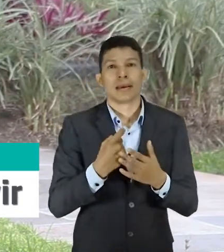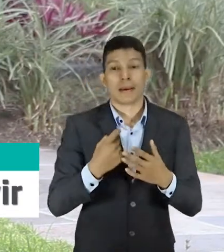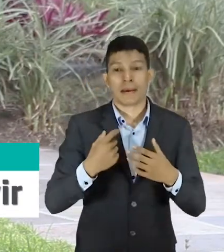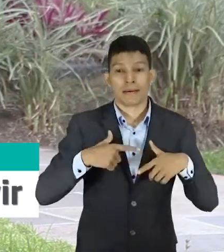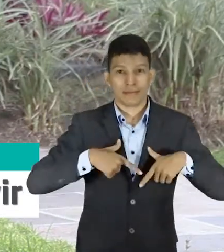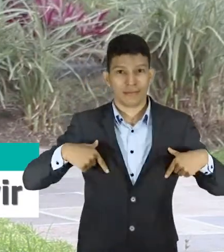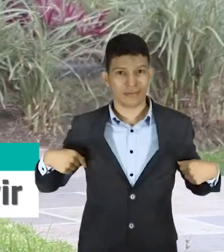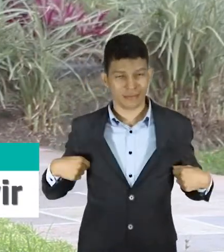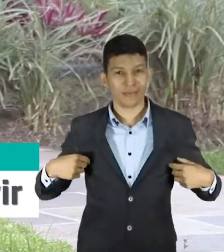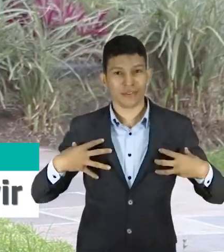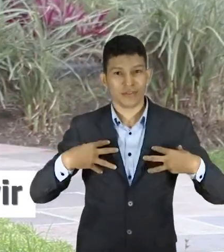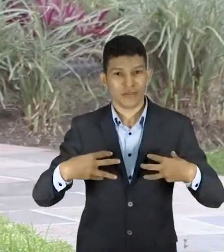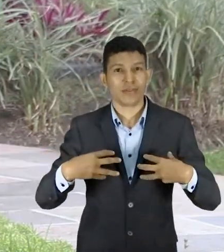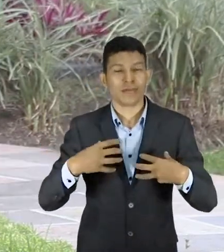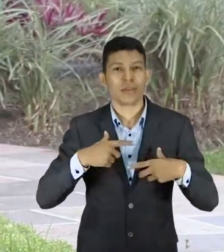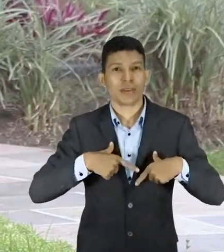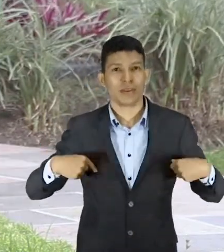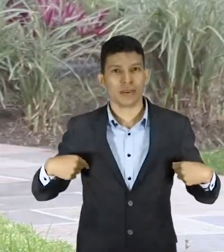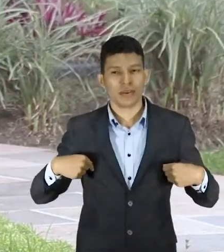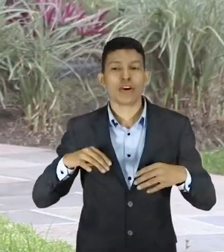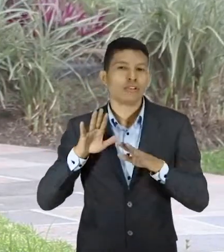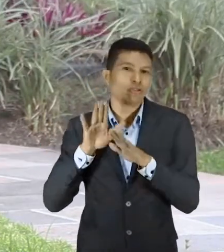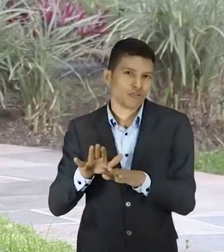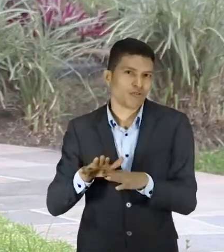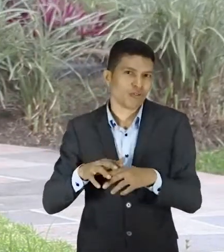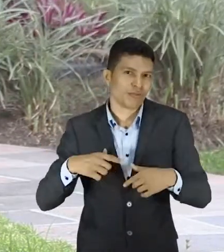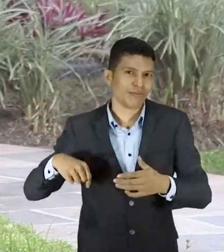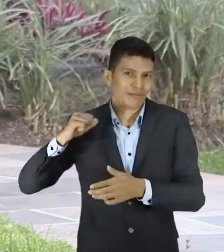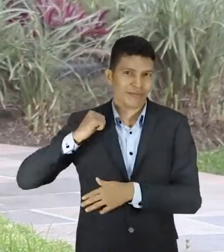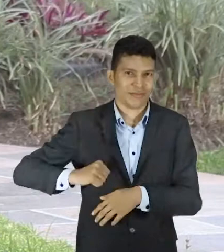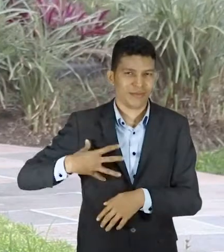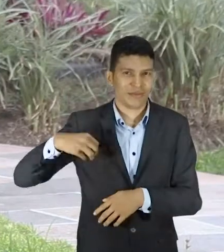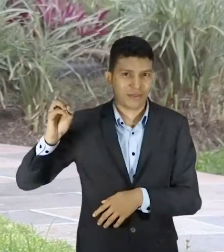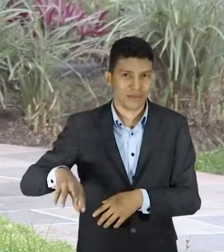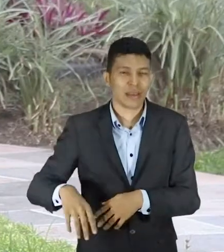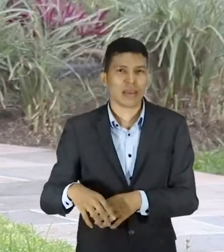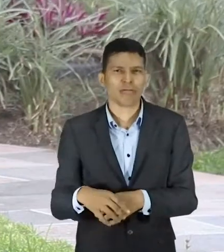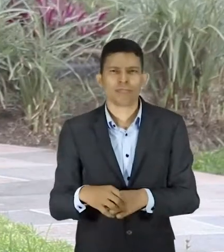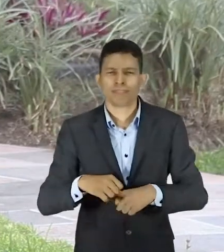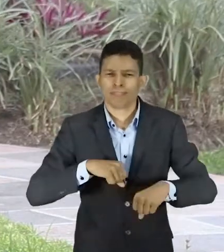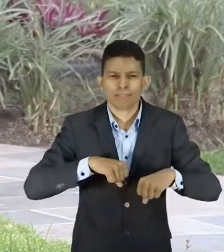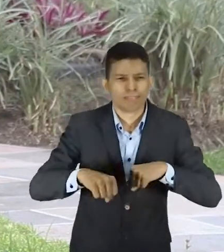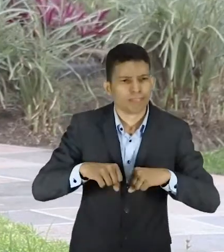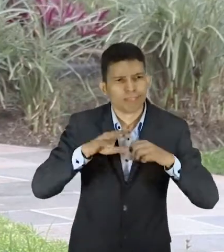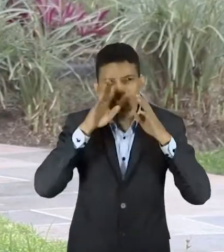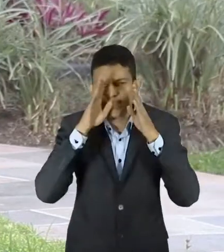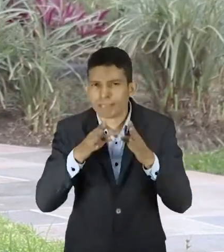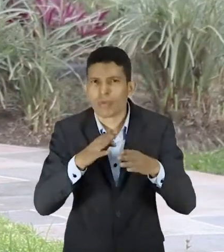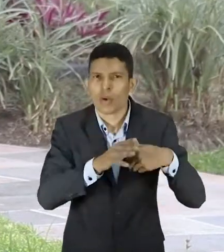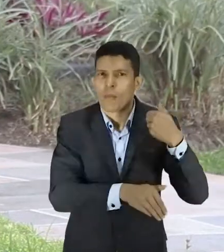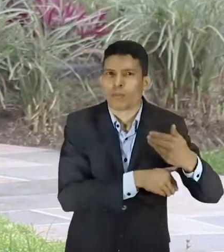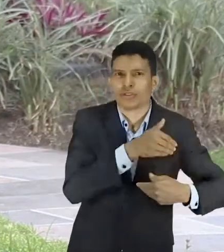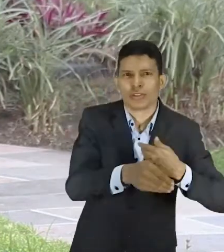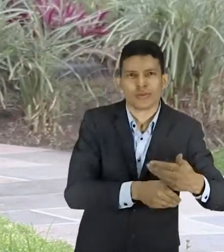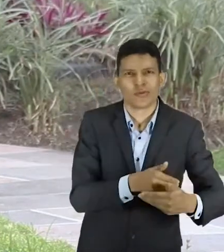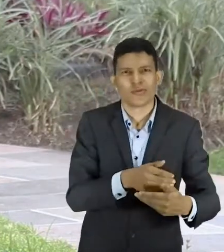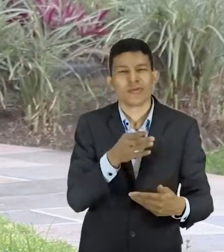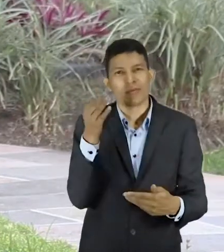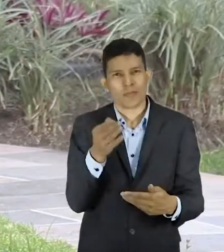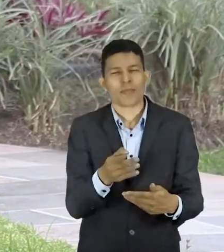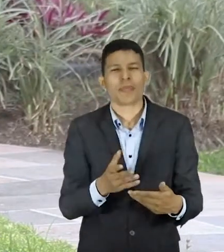el brasier, sí, buscaba mi brasier de mastectomía, muy involucrado con ese